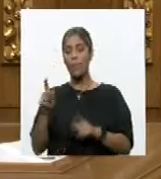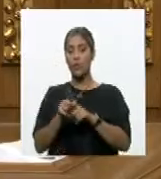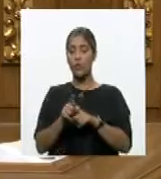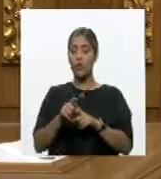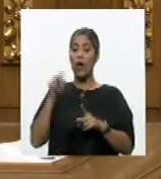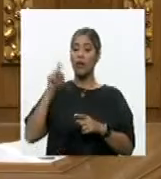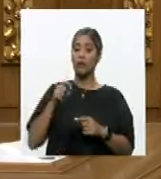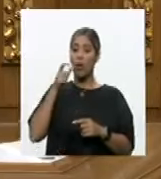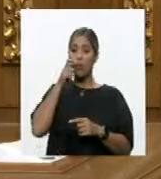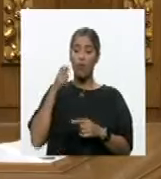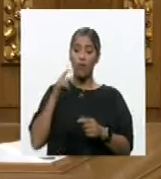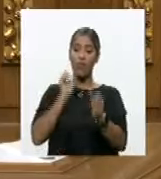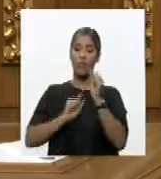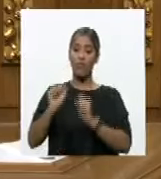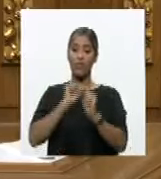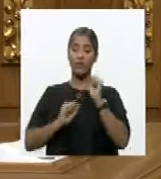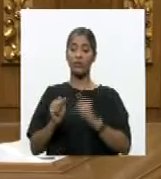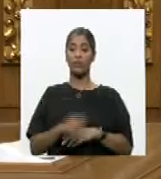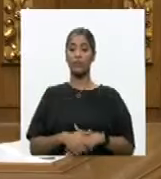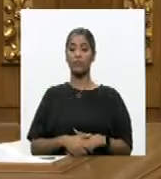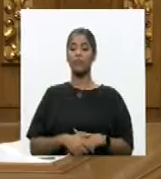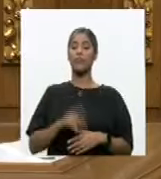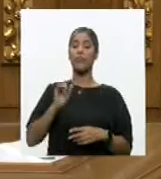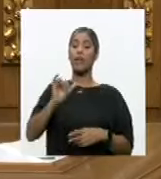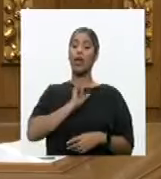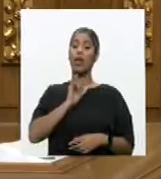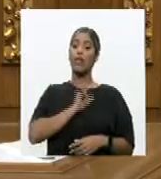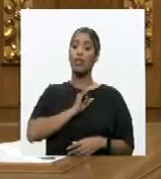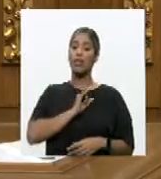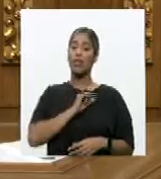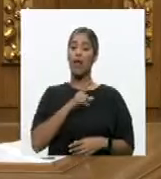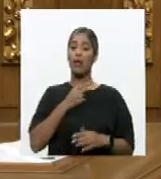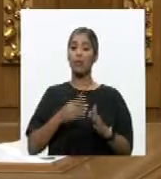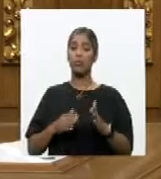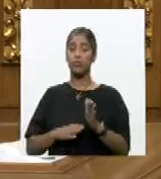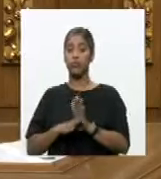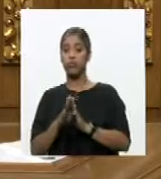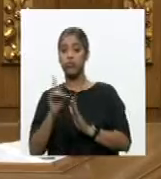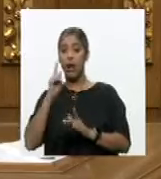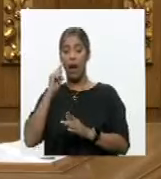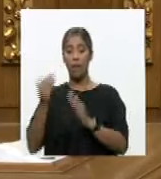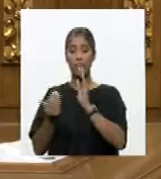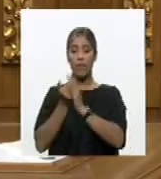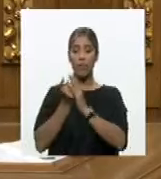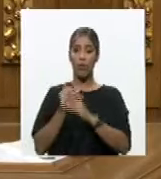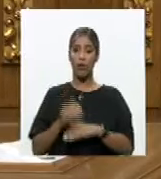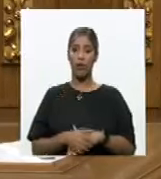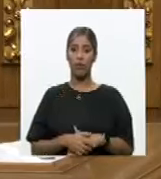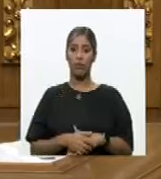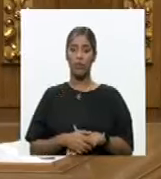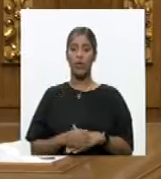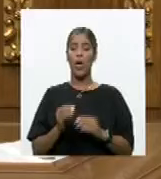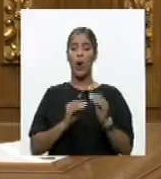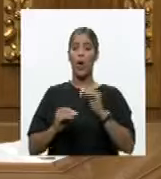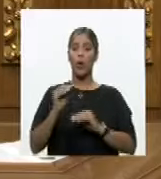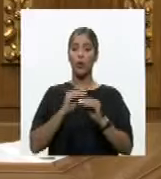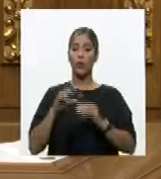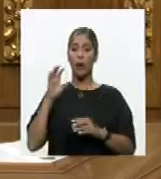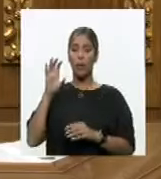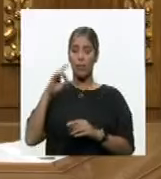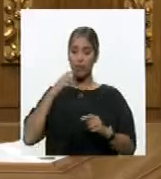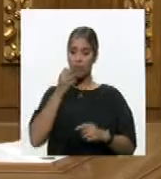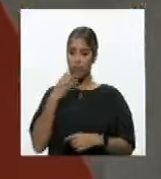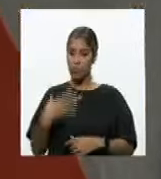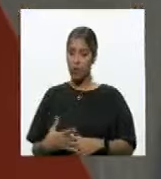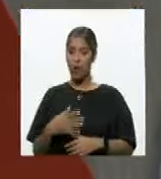herramienta popular para la defensa del pueblo, la identidad y el fortalecimiento de la memoria libertaria en la construcción de una patria